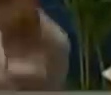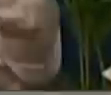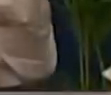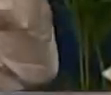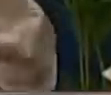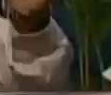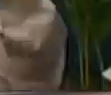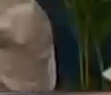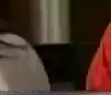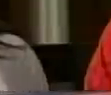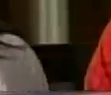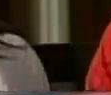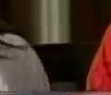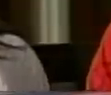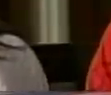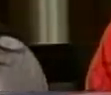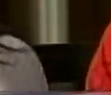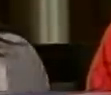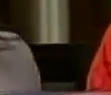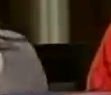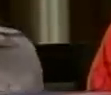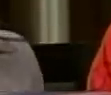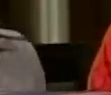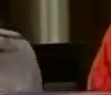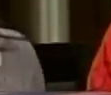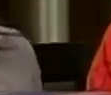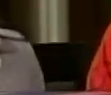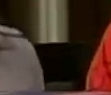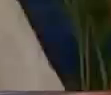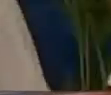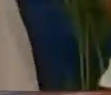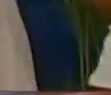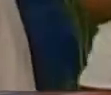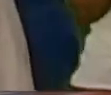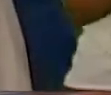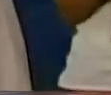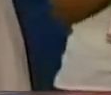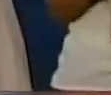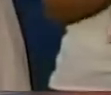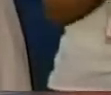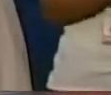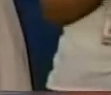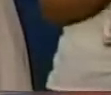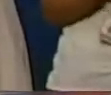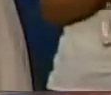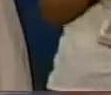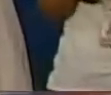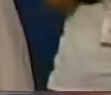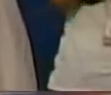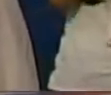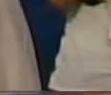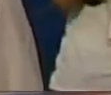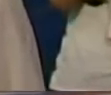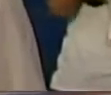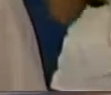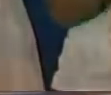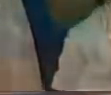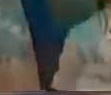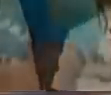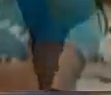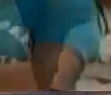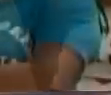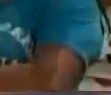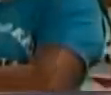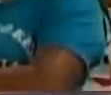construyendo para la juventud venezolana. Y quiero que se cumpla el porcentaje fijo para la educación venezolana, la